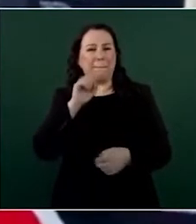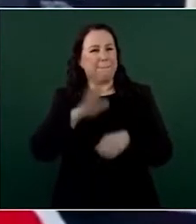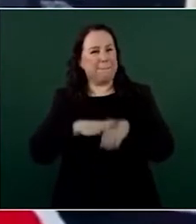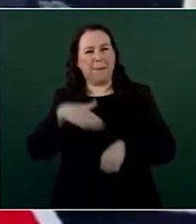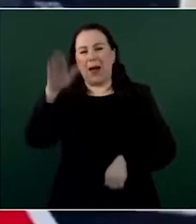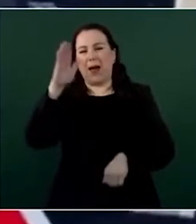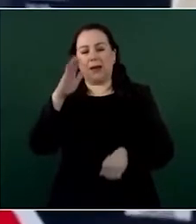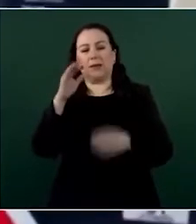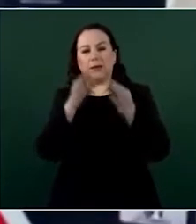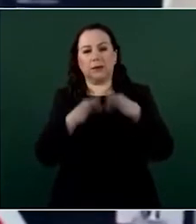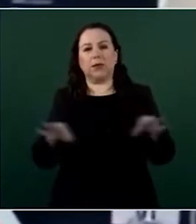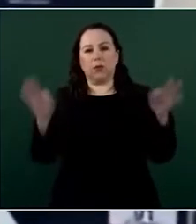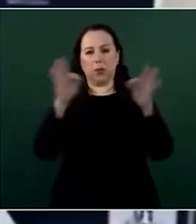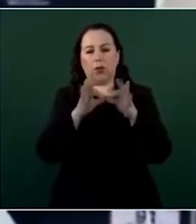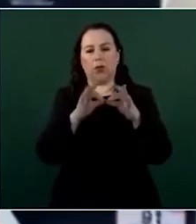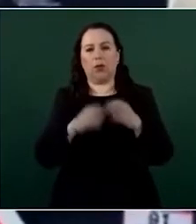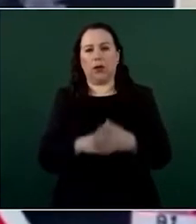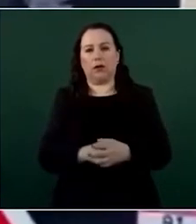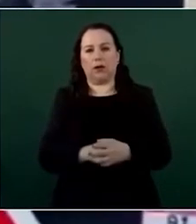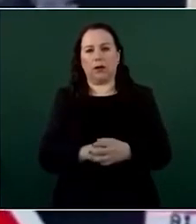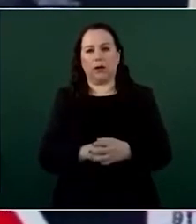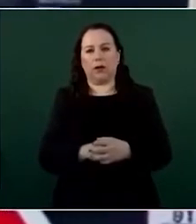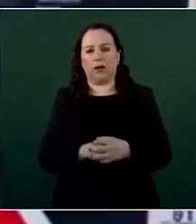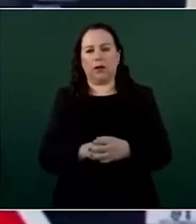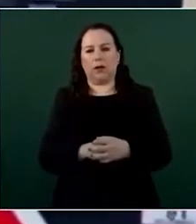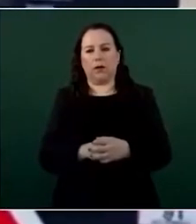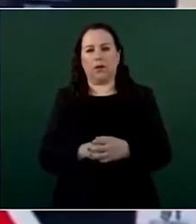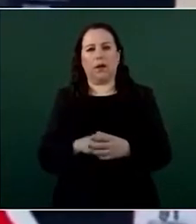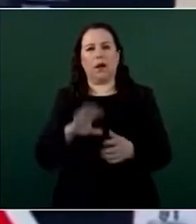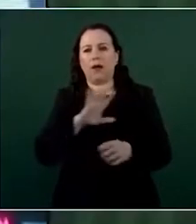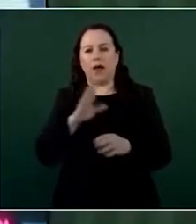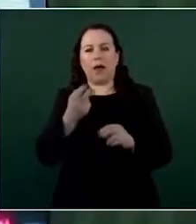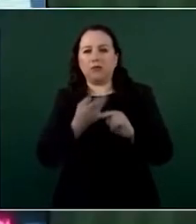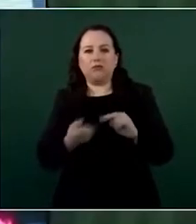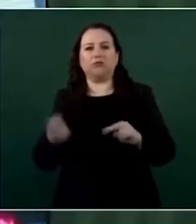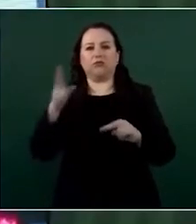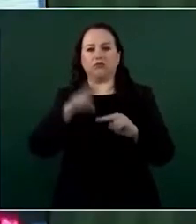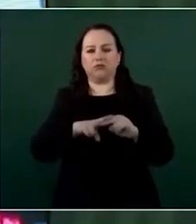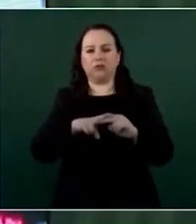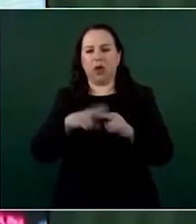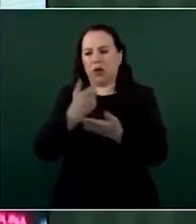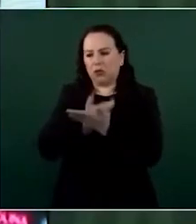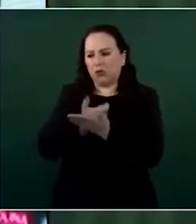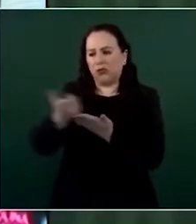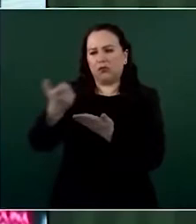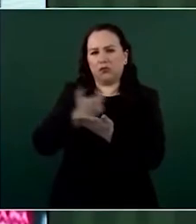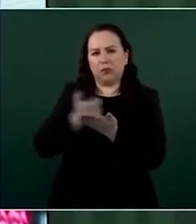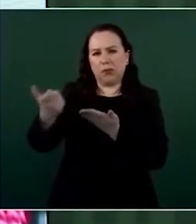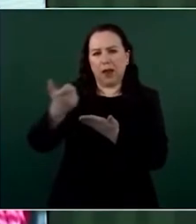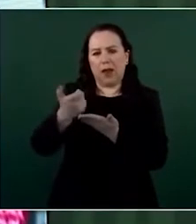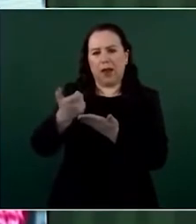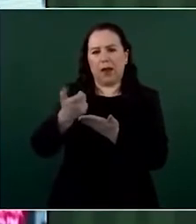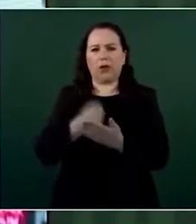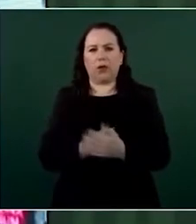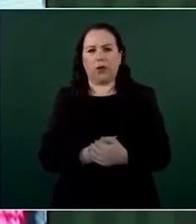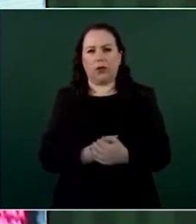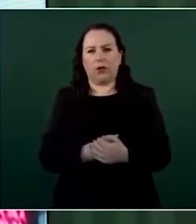salario mínimo al doble en la frontera. Un trabajador aquí en la